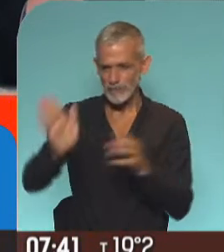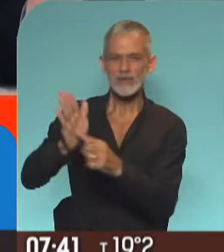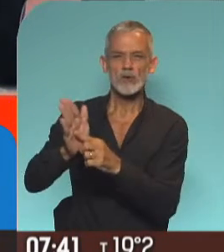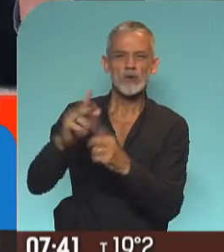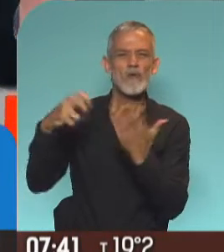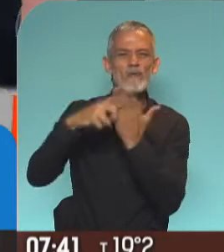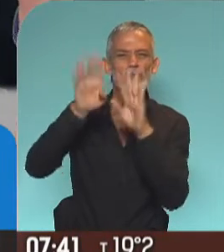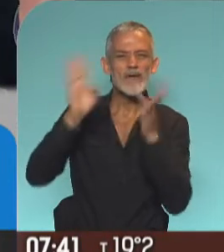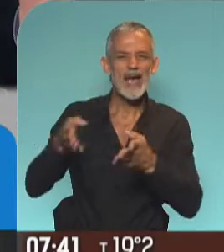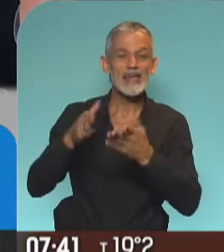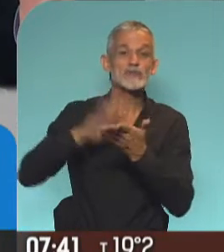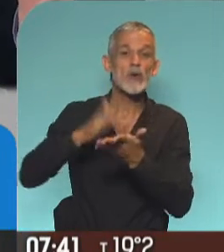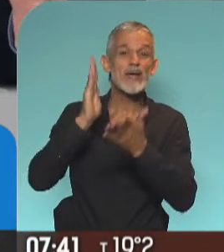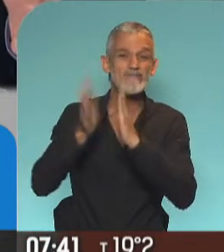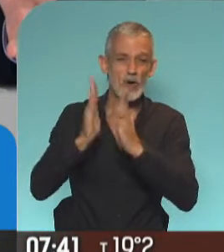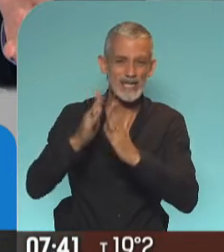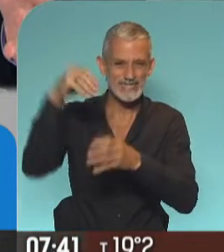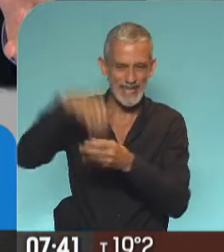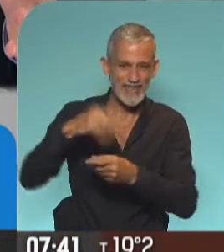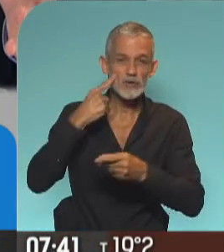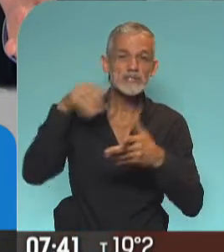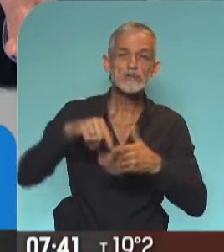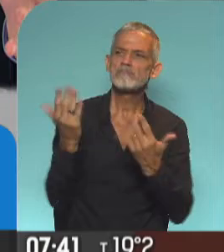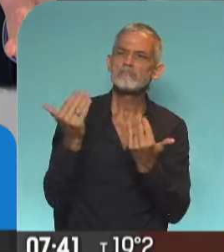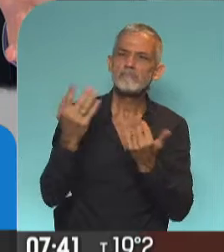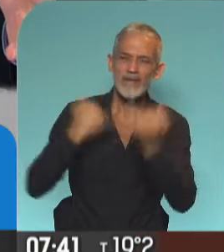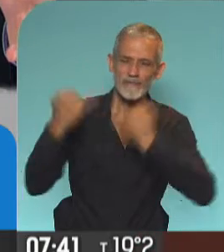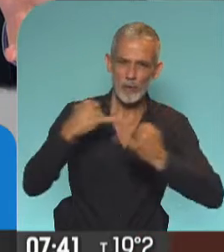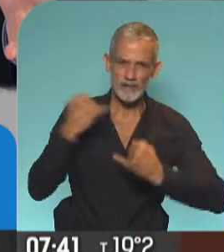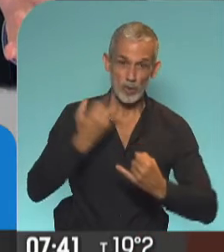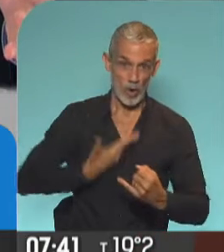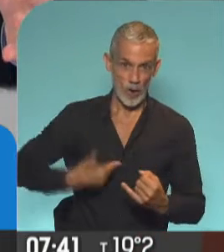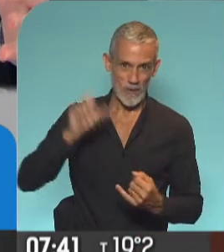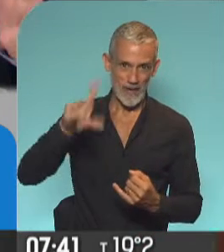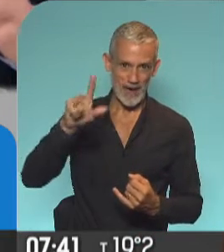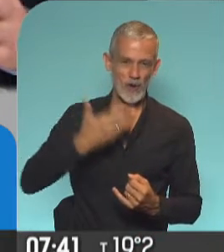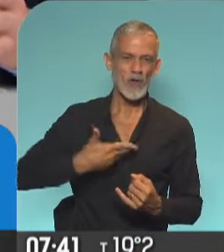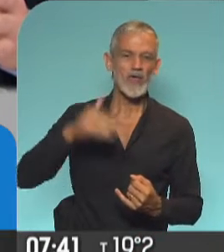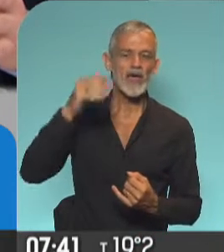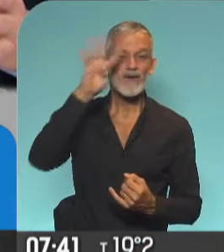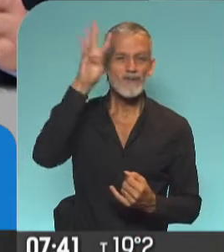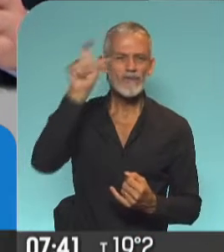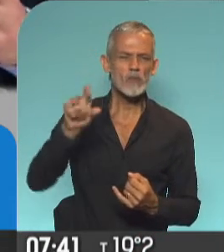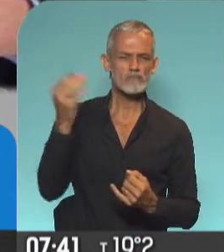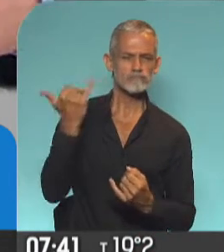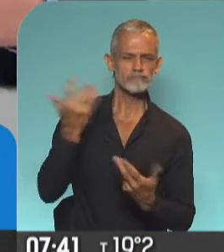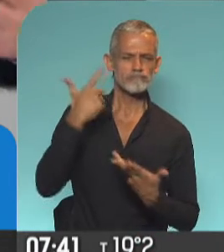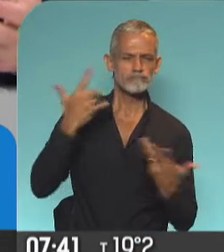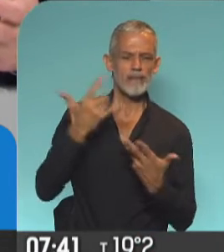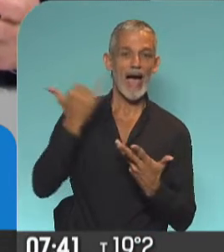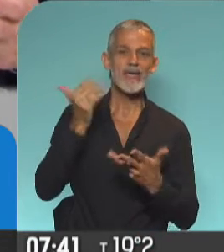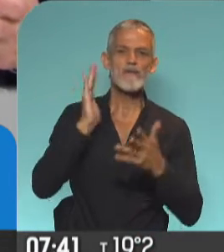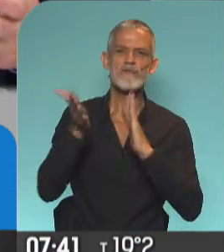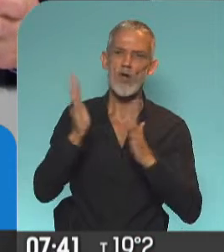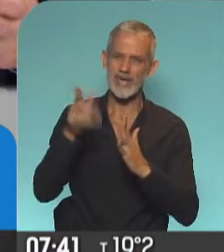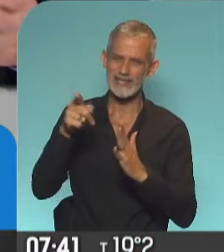Fiscalía Especializada en Violencia Institucional, le pidió informes al gobierno de Formosa, sospechando que hay una situación de violencia